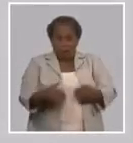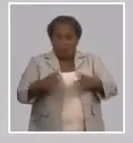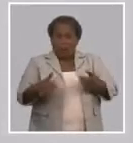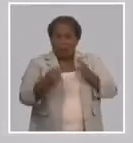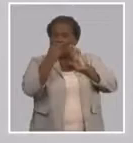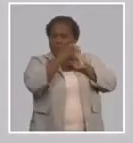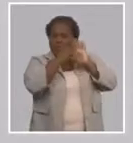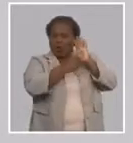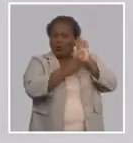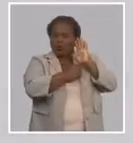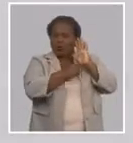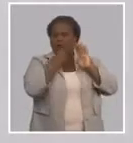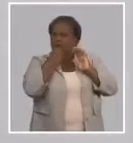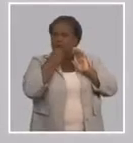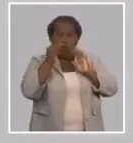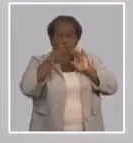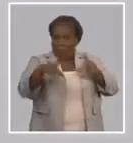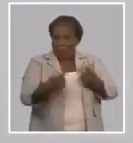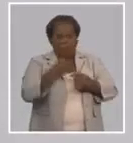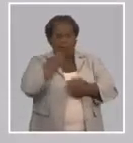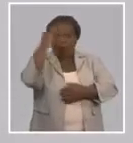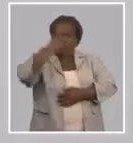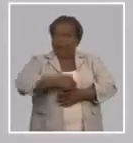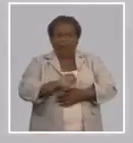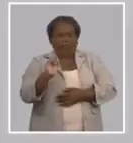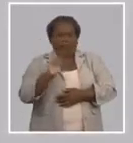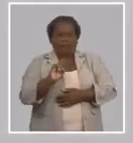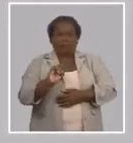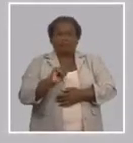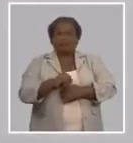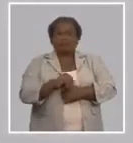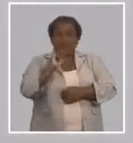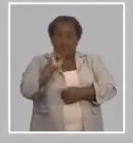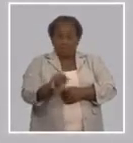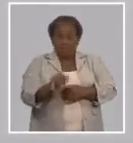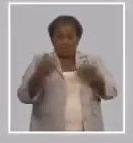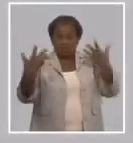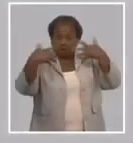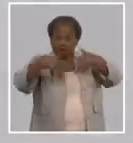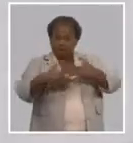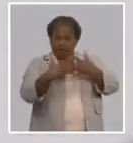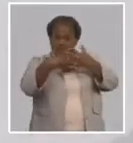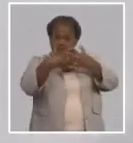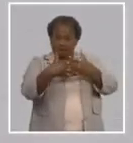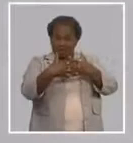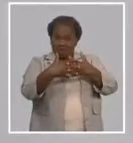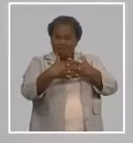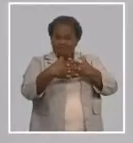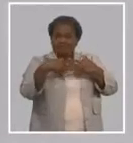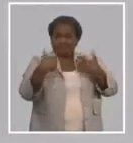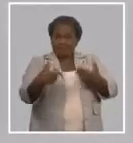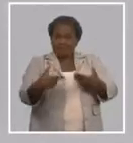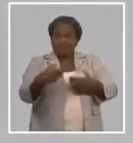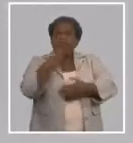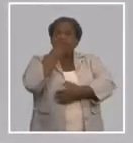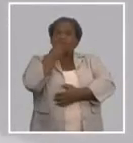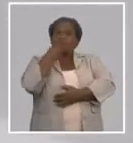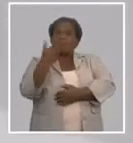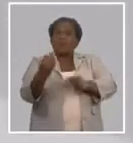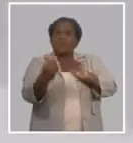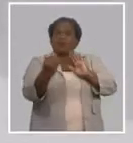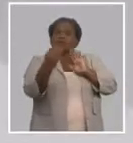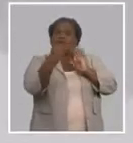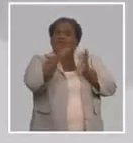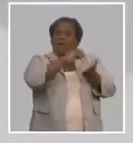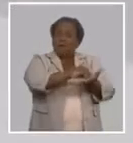juega un papel importante osea que estas tres direcciones se imbrican correctamente en que éste pueda ser aplicado